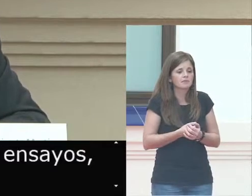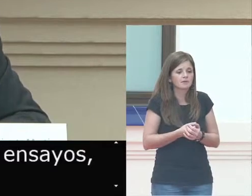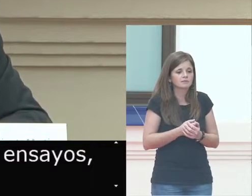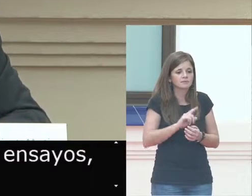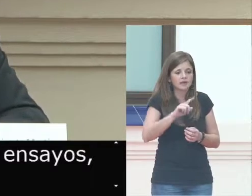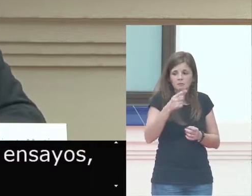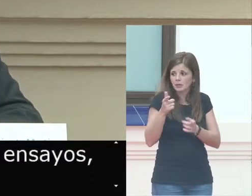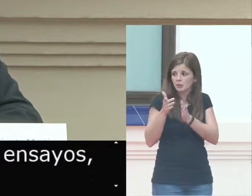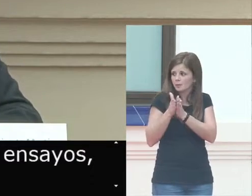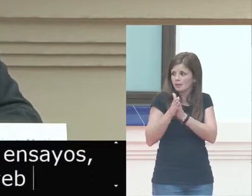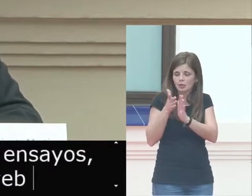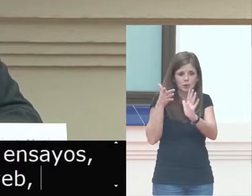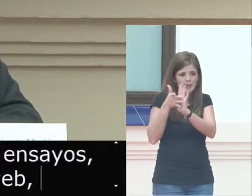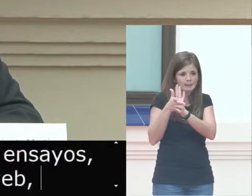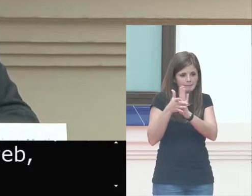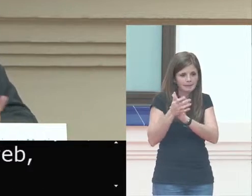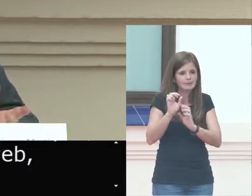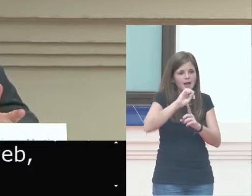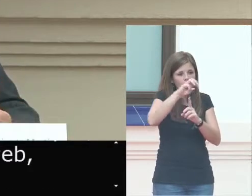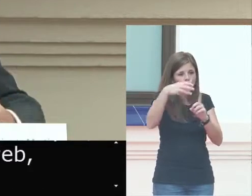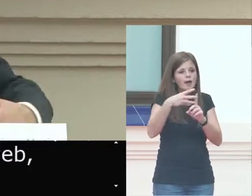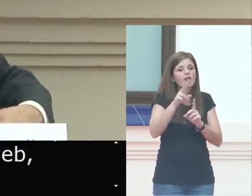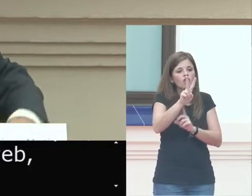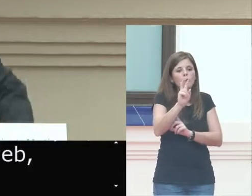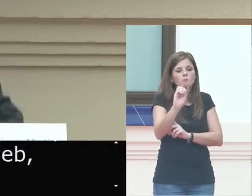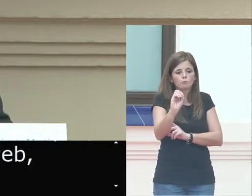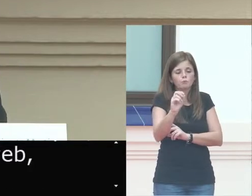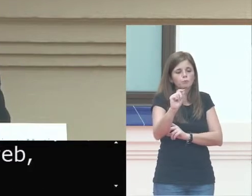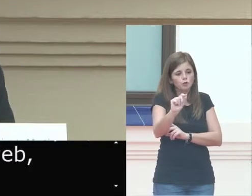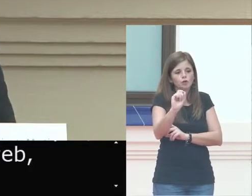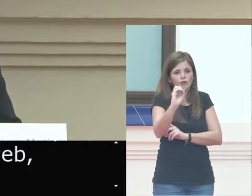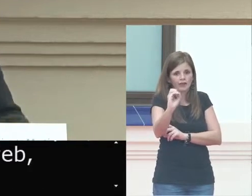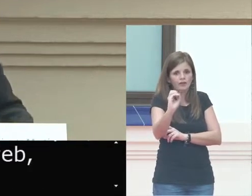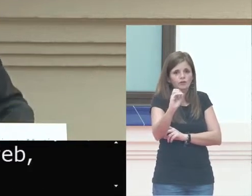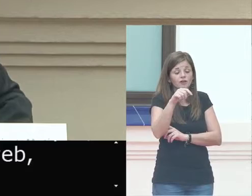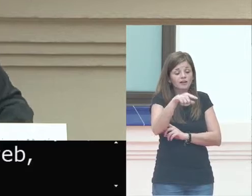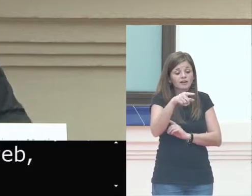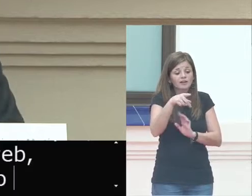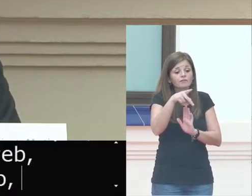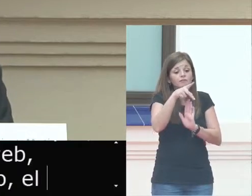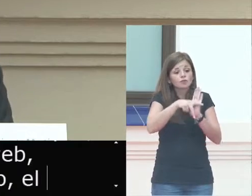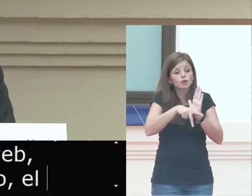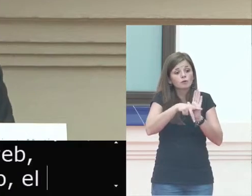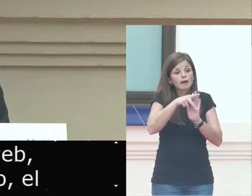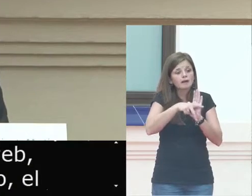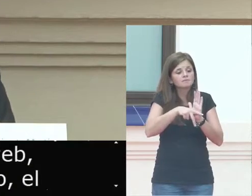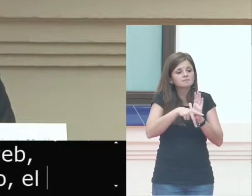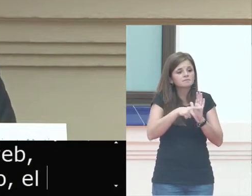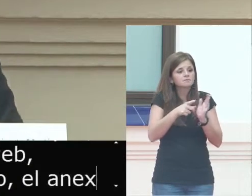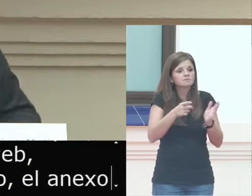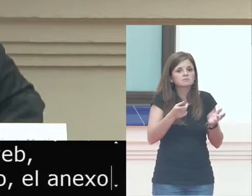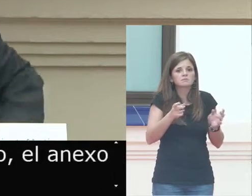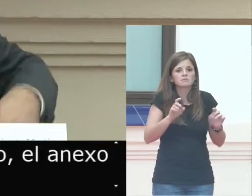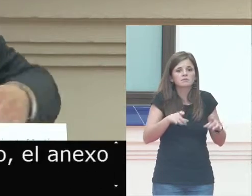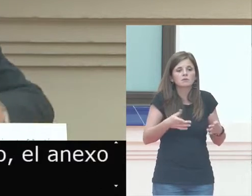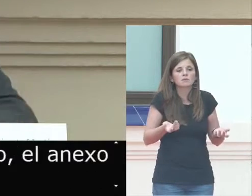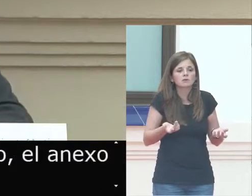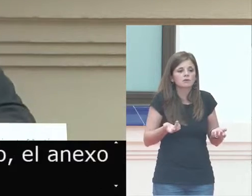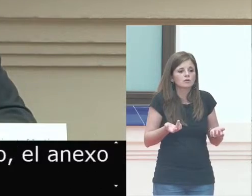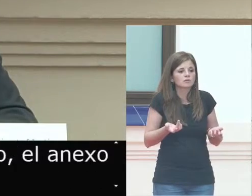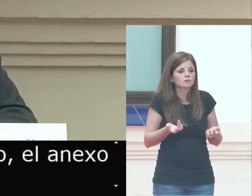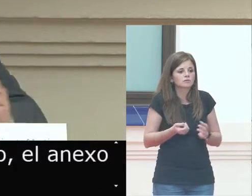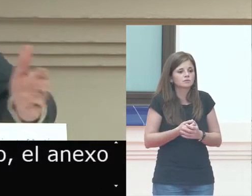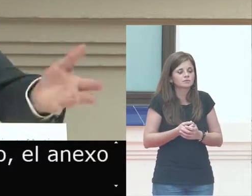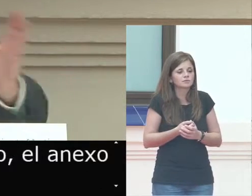explicará Charles. De hecho, el anejo A de esta norma es una reproducción íntegra de las